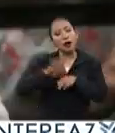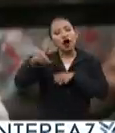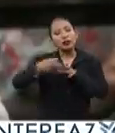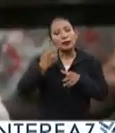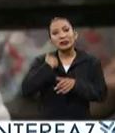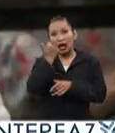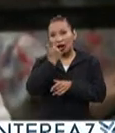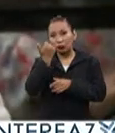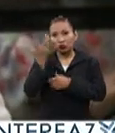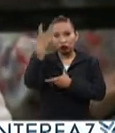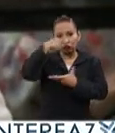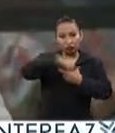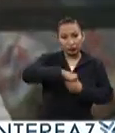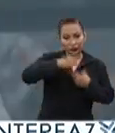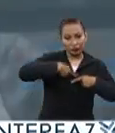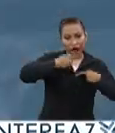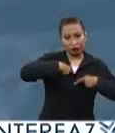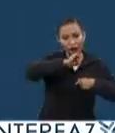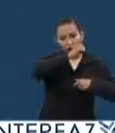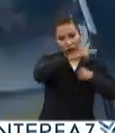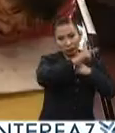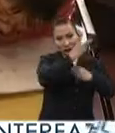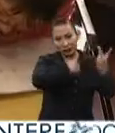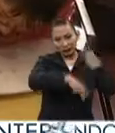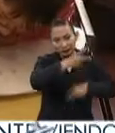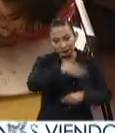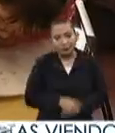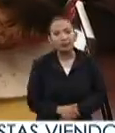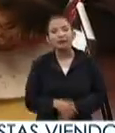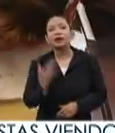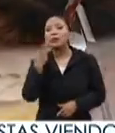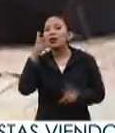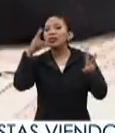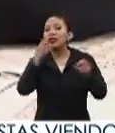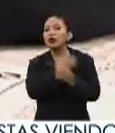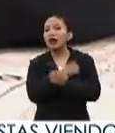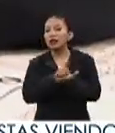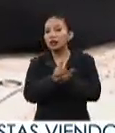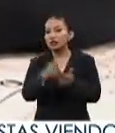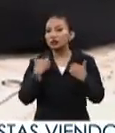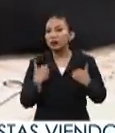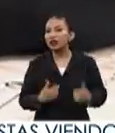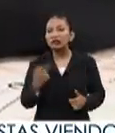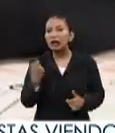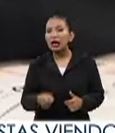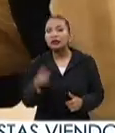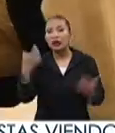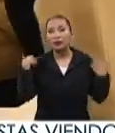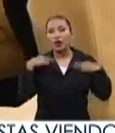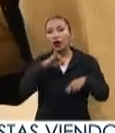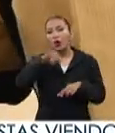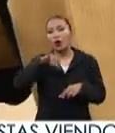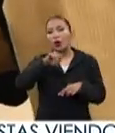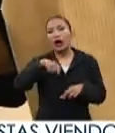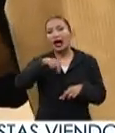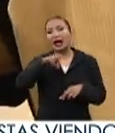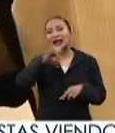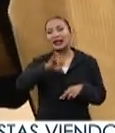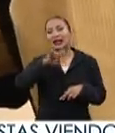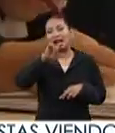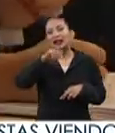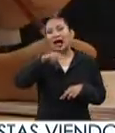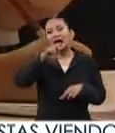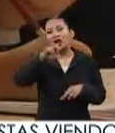reinserción de estudiantes repatriados. Hablaremos de la educación en los derechos humanos con el maestro Joaquín Narro